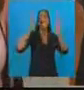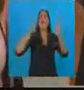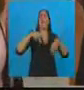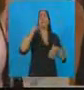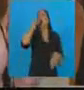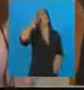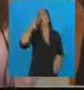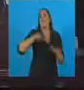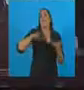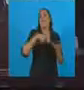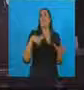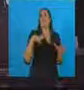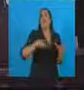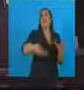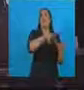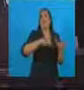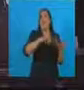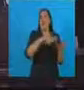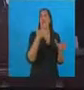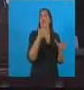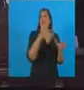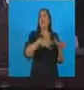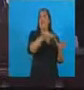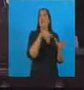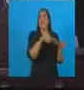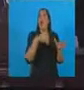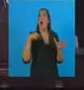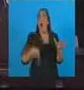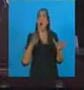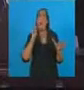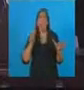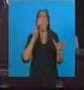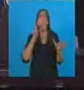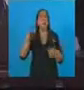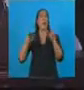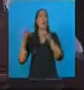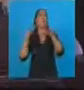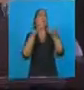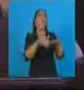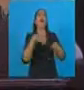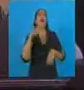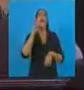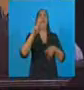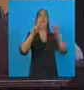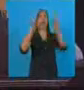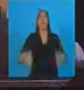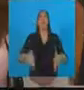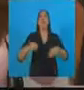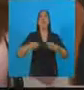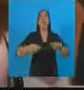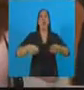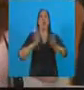paquetes, más importantes y paquetes, ver el adhesivo que dice Ahora 12. No se